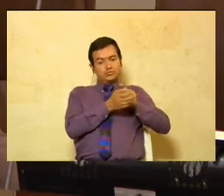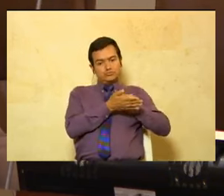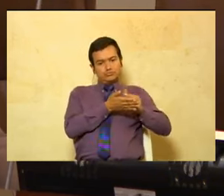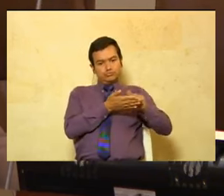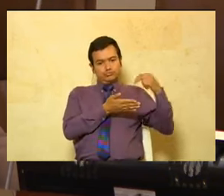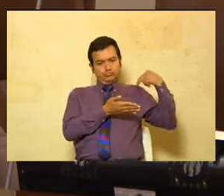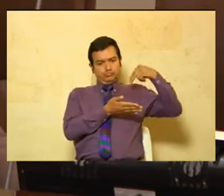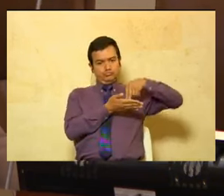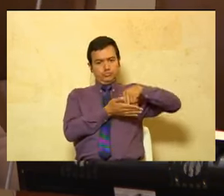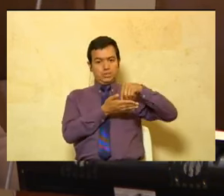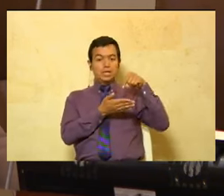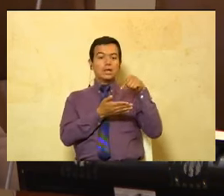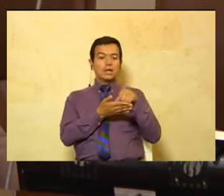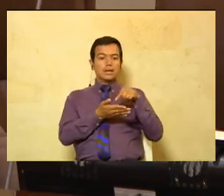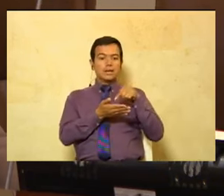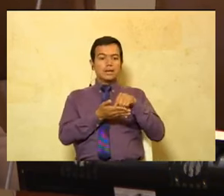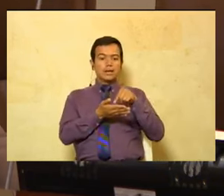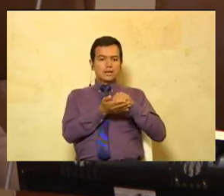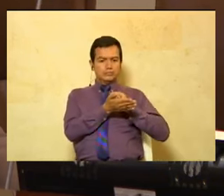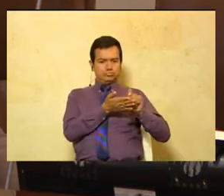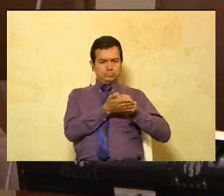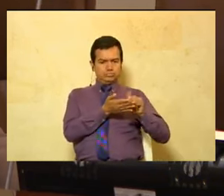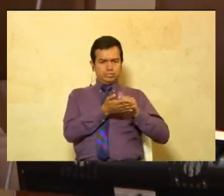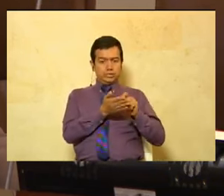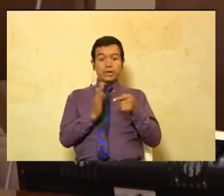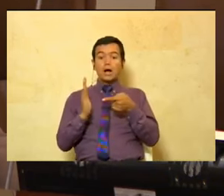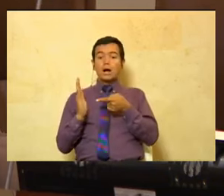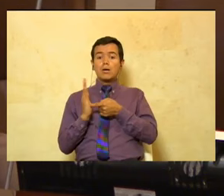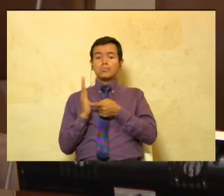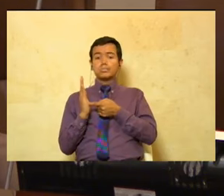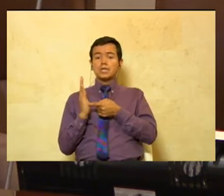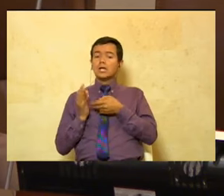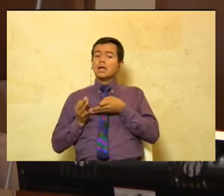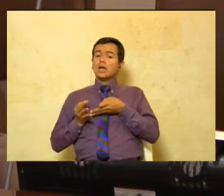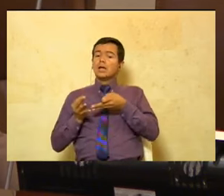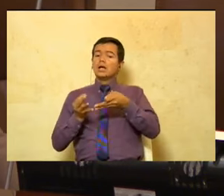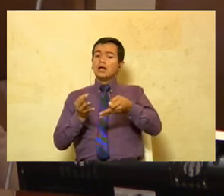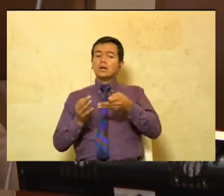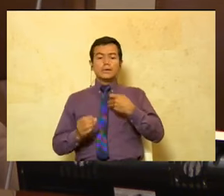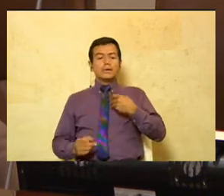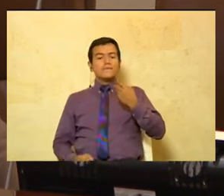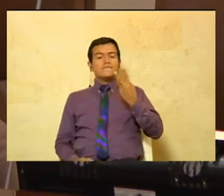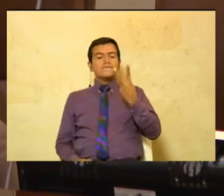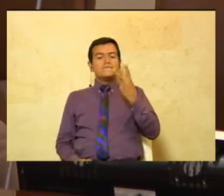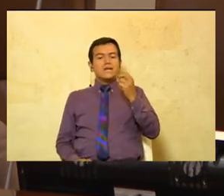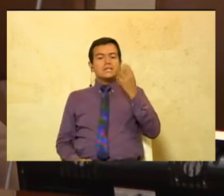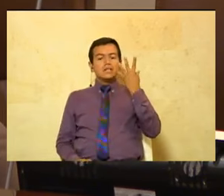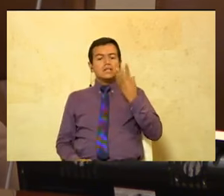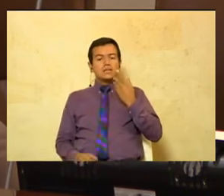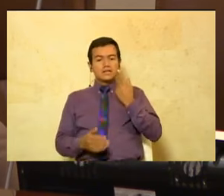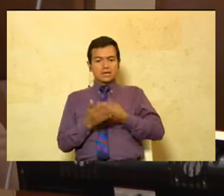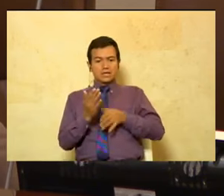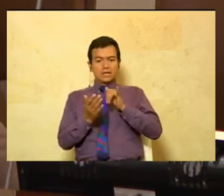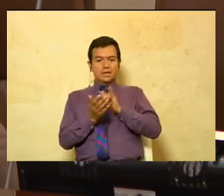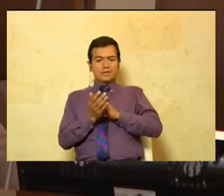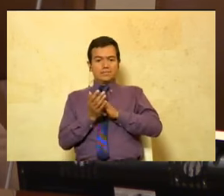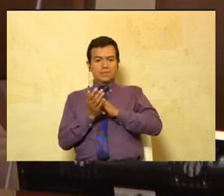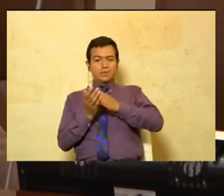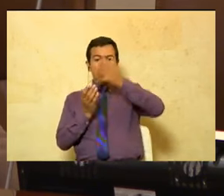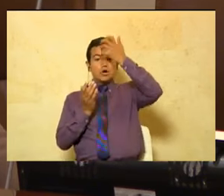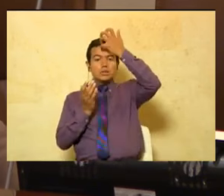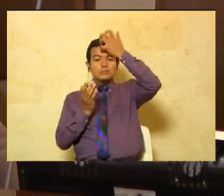Lleva más de 20 días en el orden día mucho más es el que tiene que ver con el examen de est para los